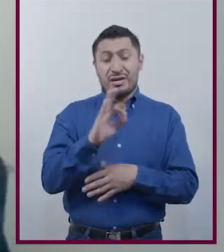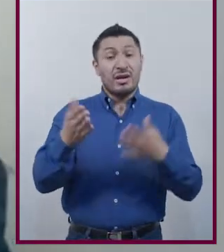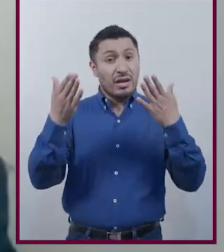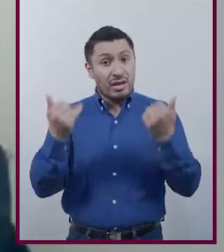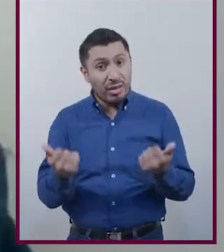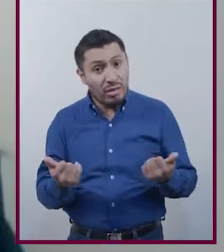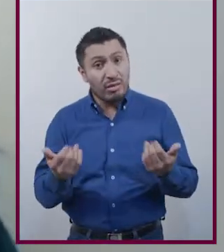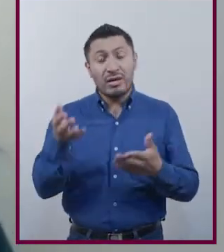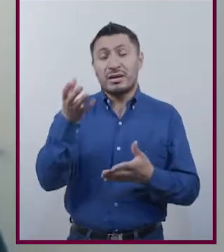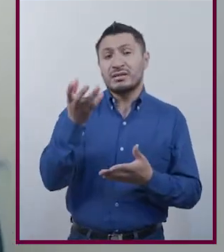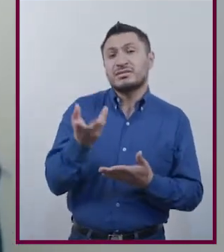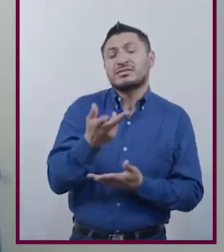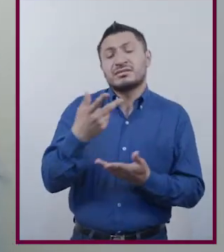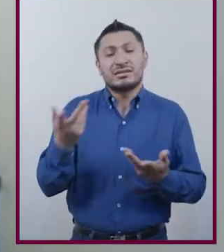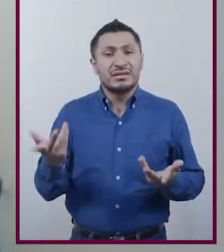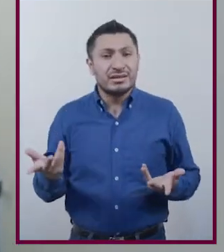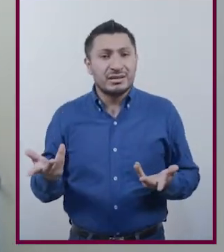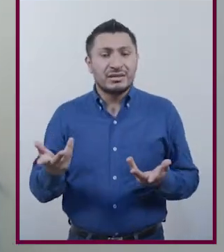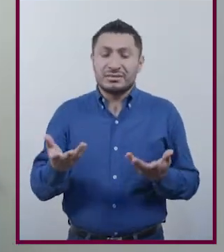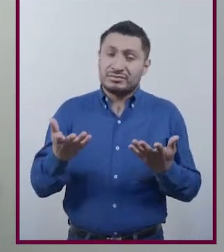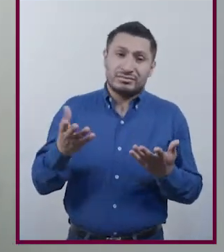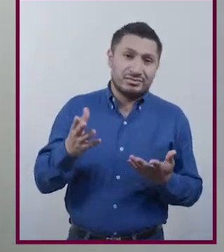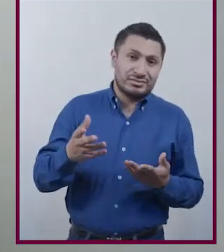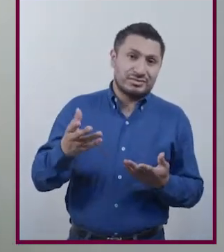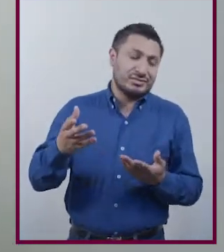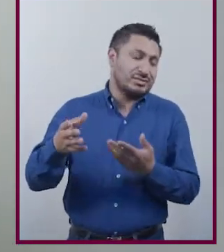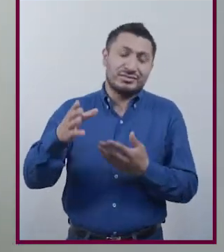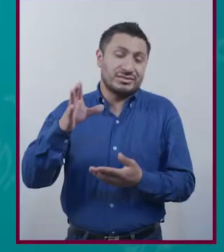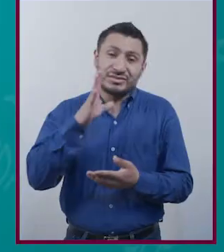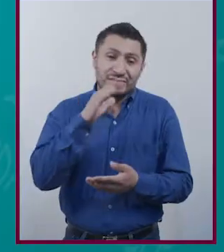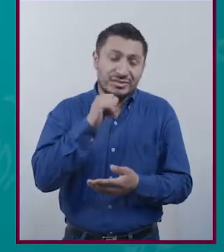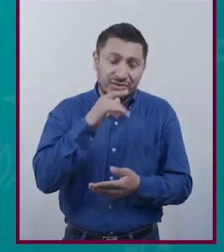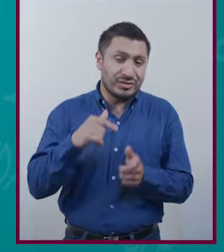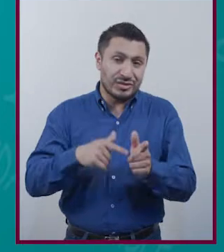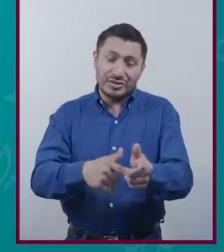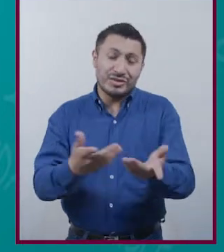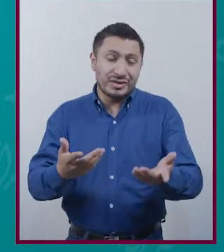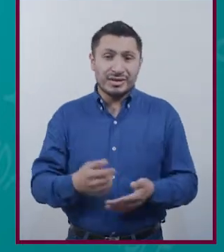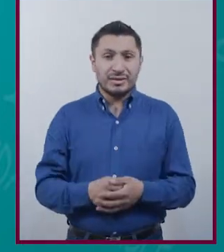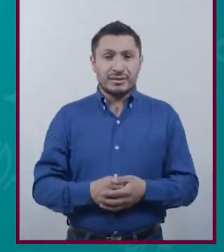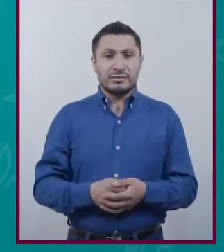tenemos, pues, no sé, yo no la veo ahora.